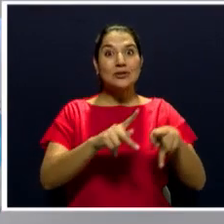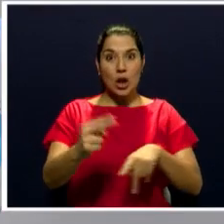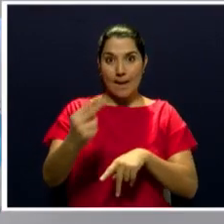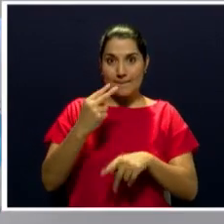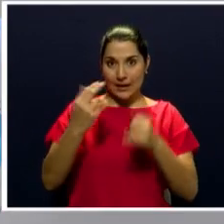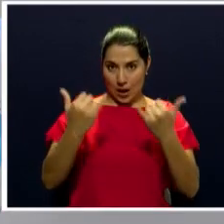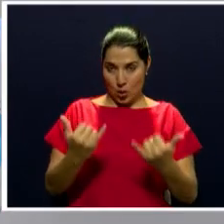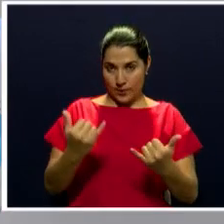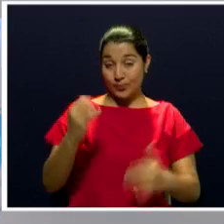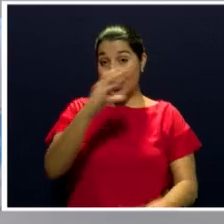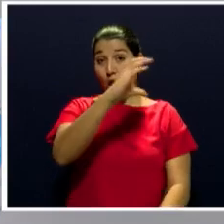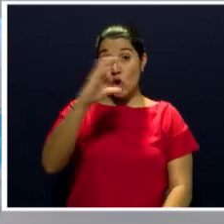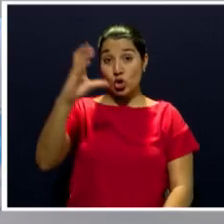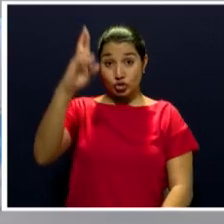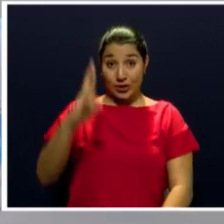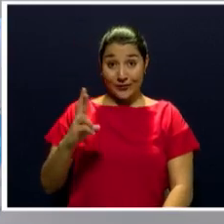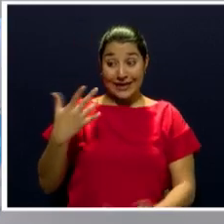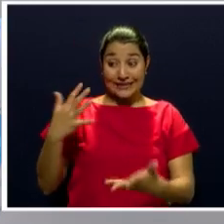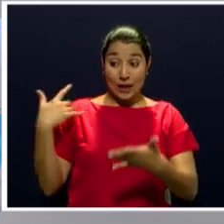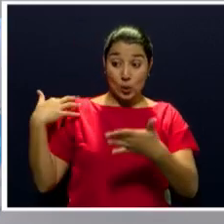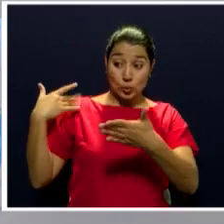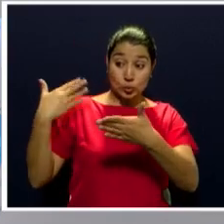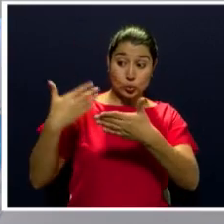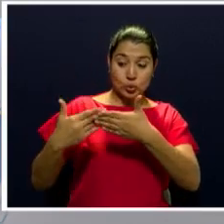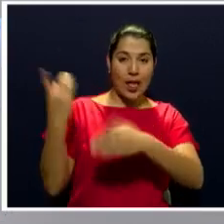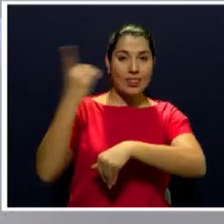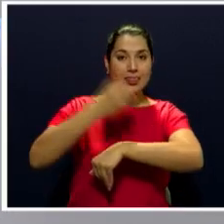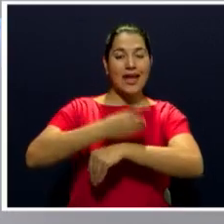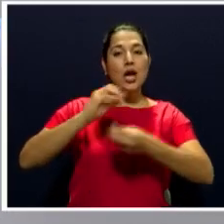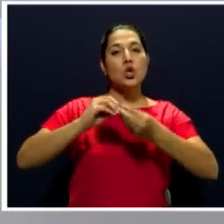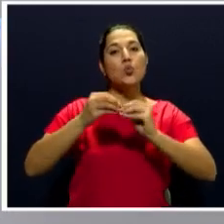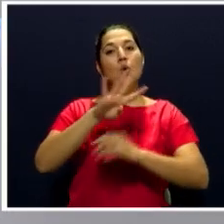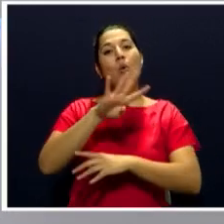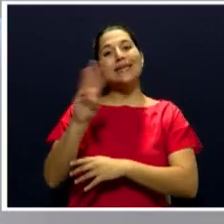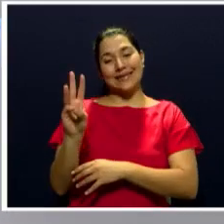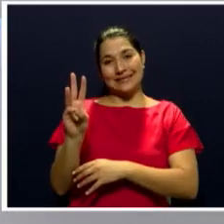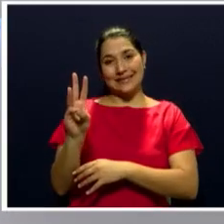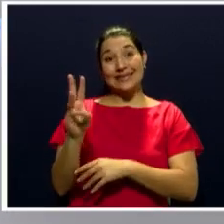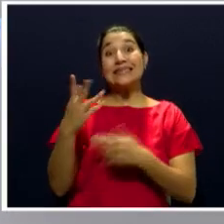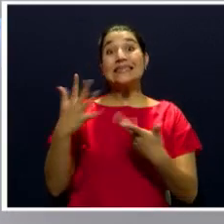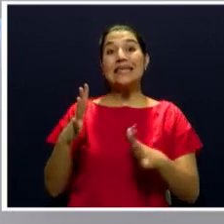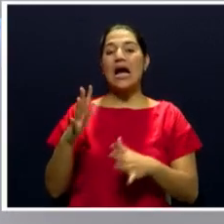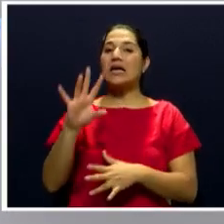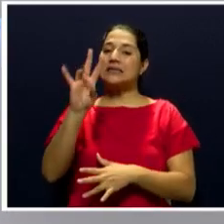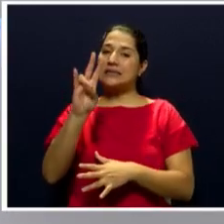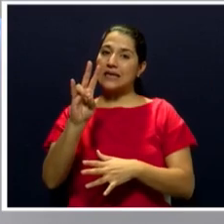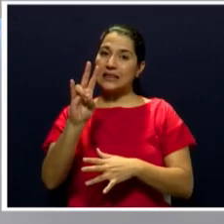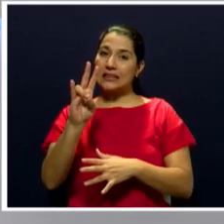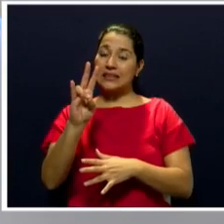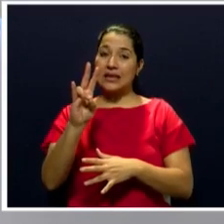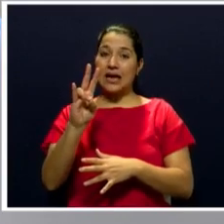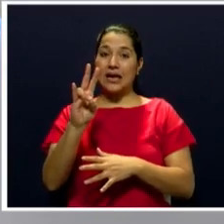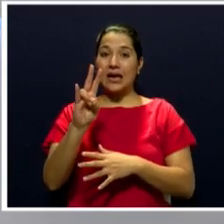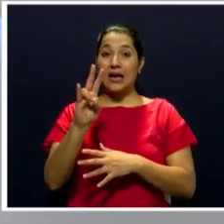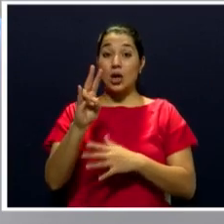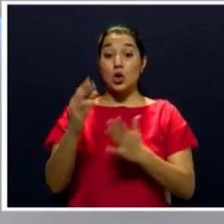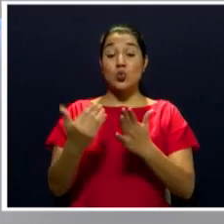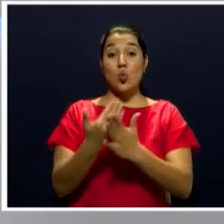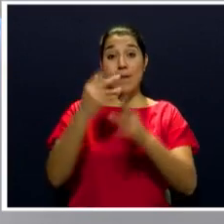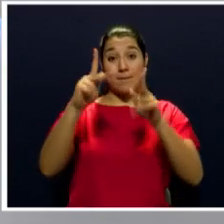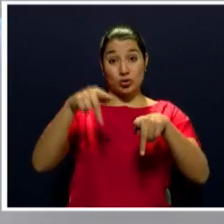Costa Rica llega al día 46 de la emergencia por COVID-19 con 7 nuevos casos y un total de